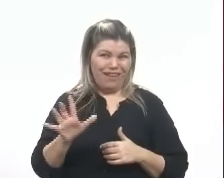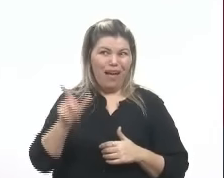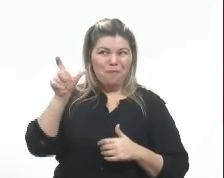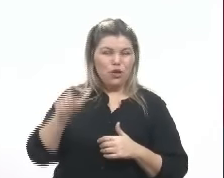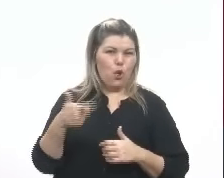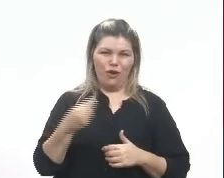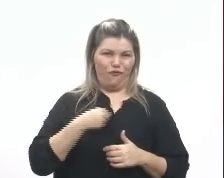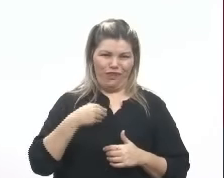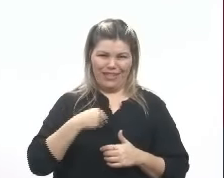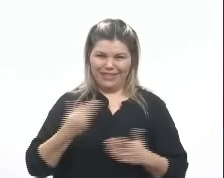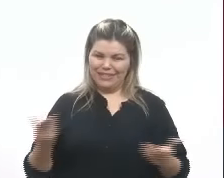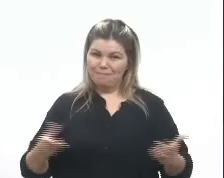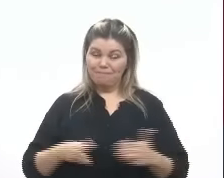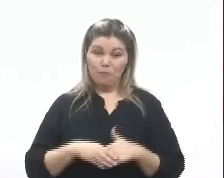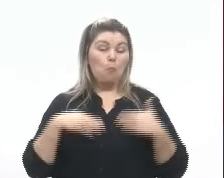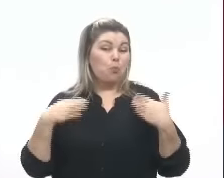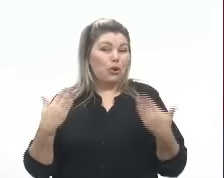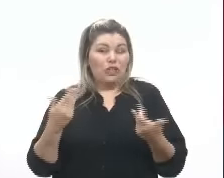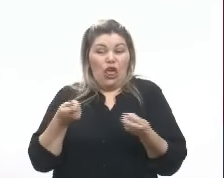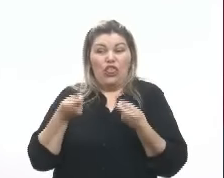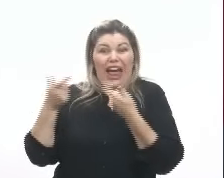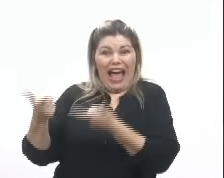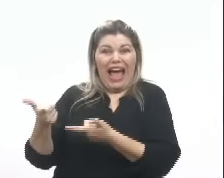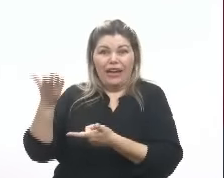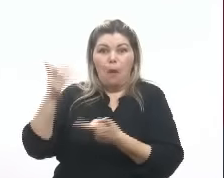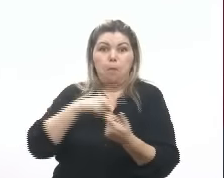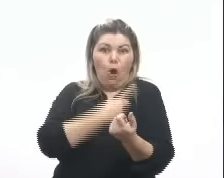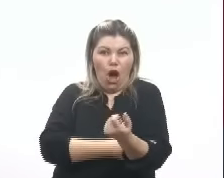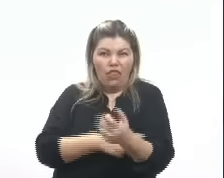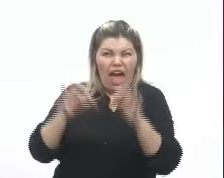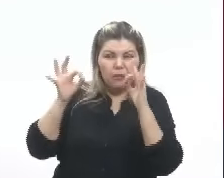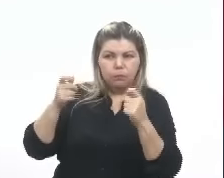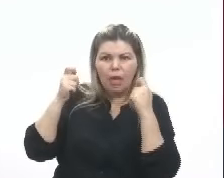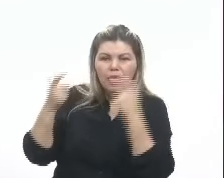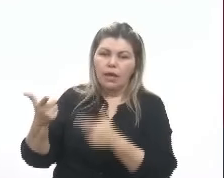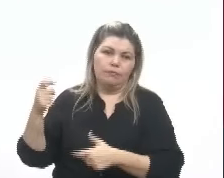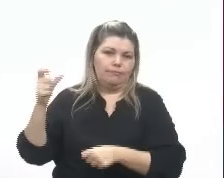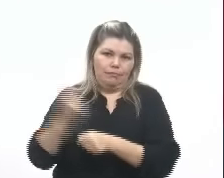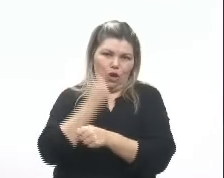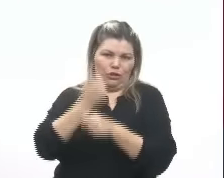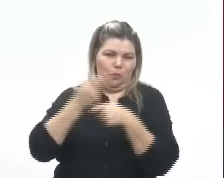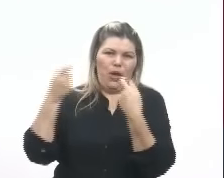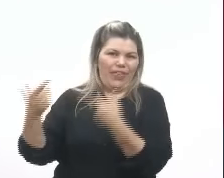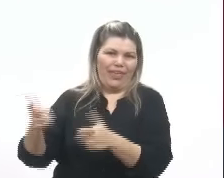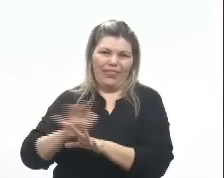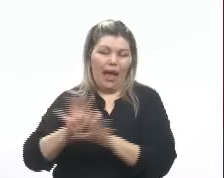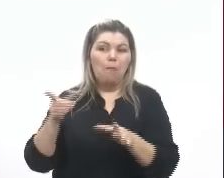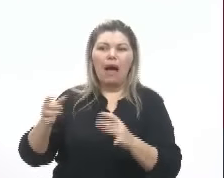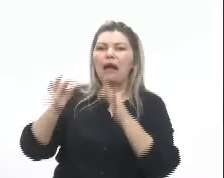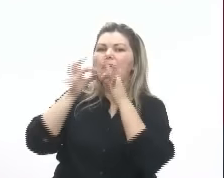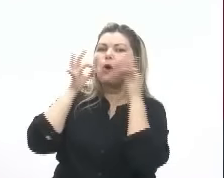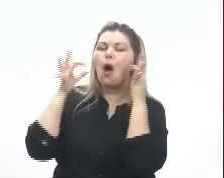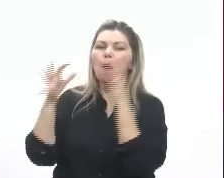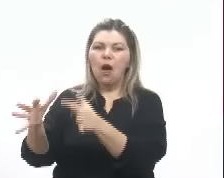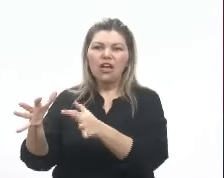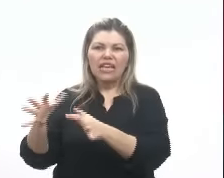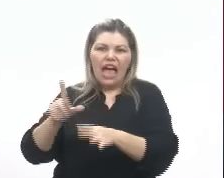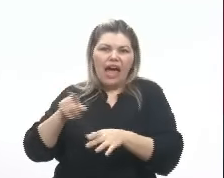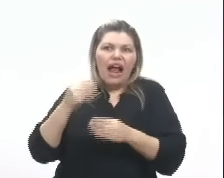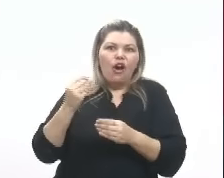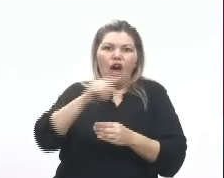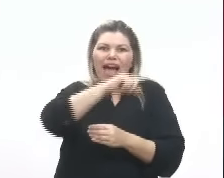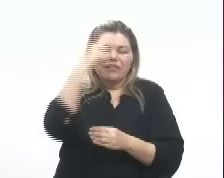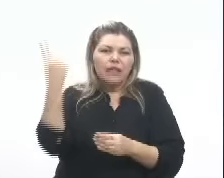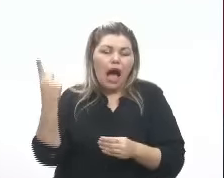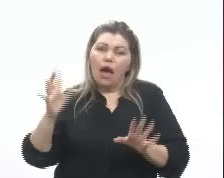fiar. Entonces no le podemos dar poderes absolutos a esta persona para que haga lo que quiera con el Estado. No se